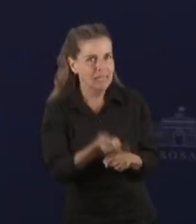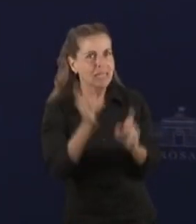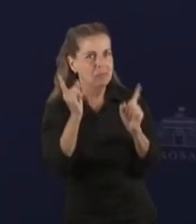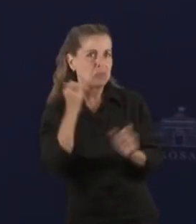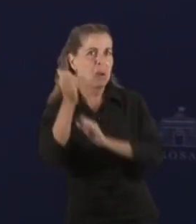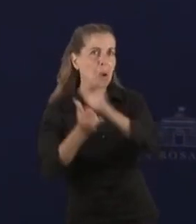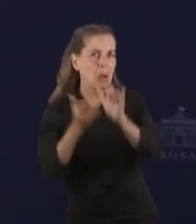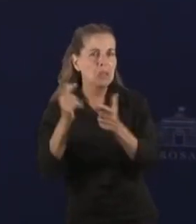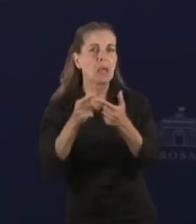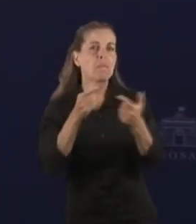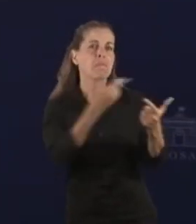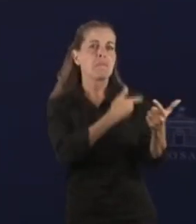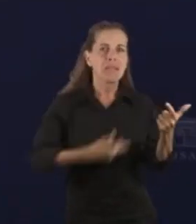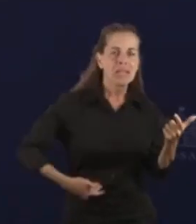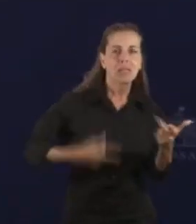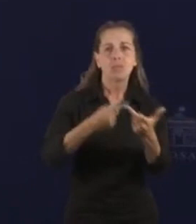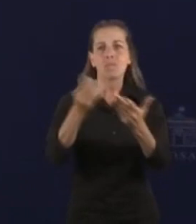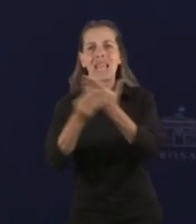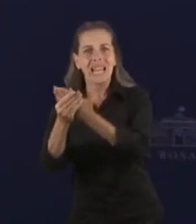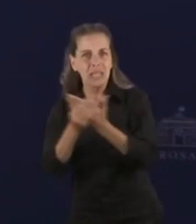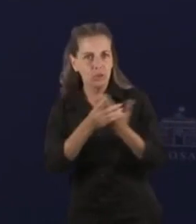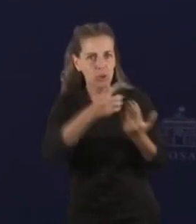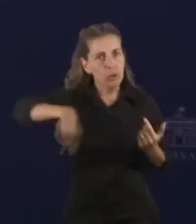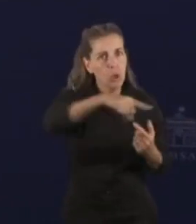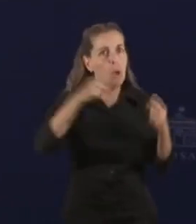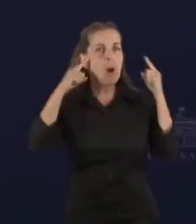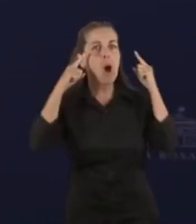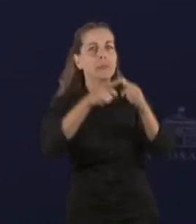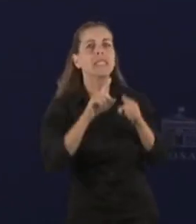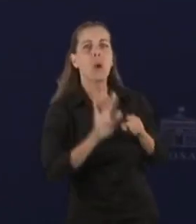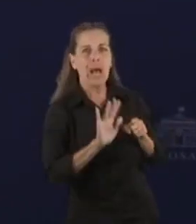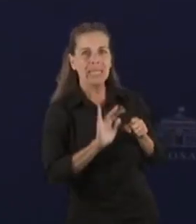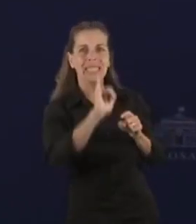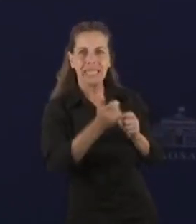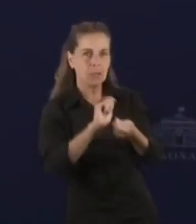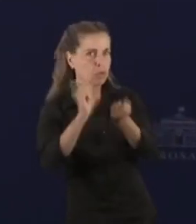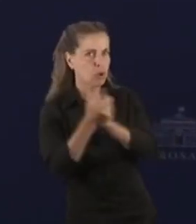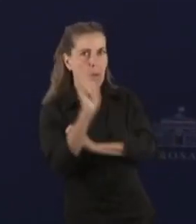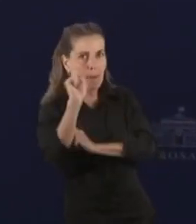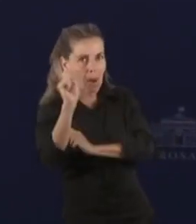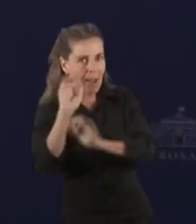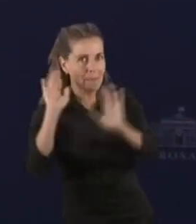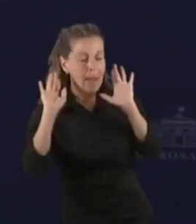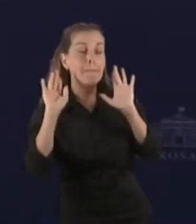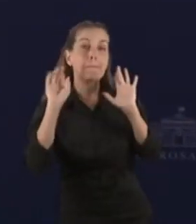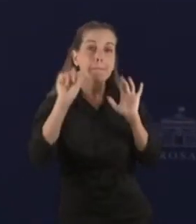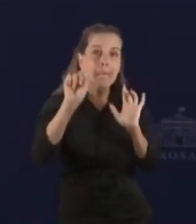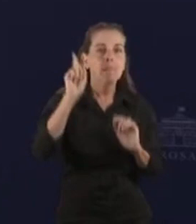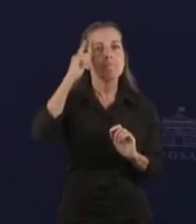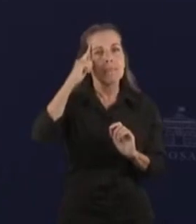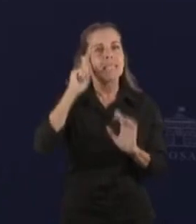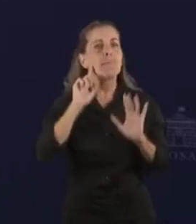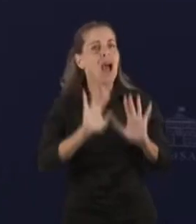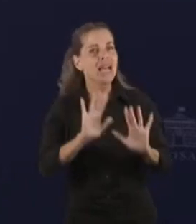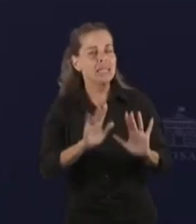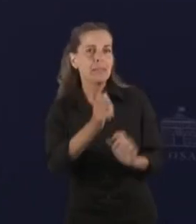diferentes ministros Ese es nuestro Norte y no lo vamos a modificar entendemos que esto va a facilitar Y allanar